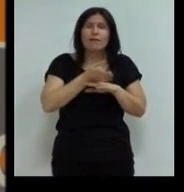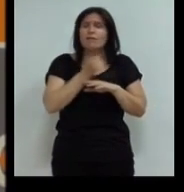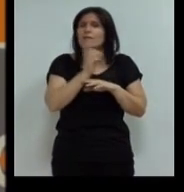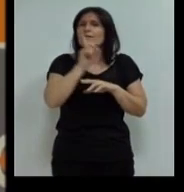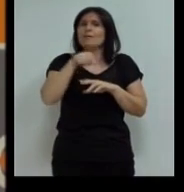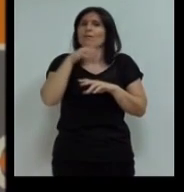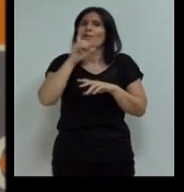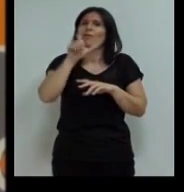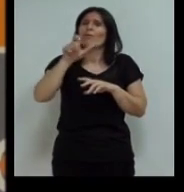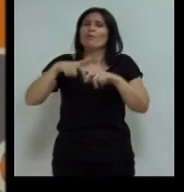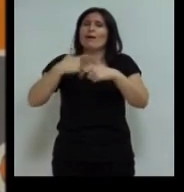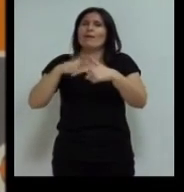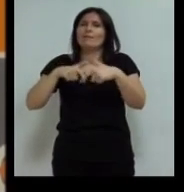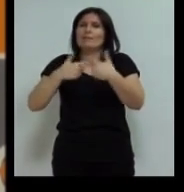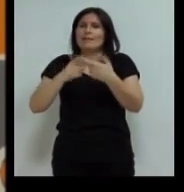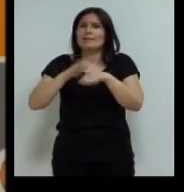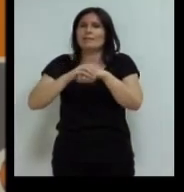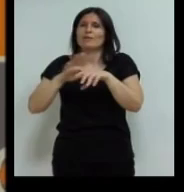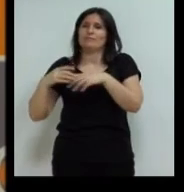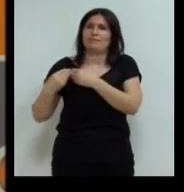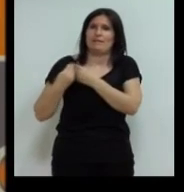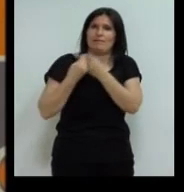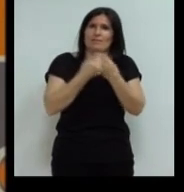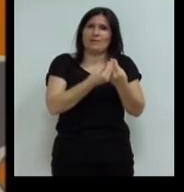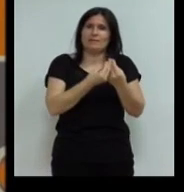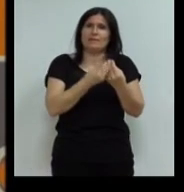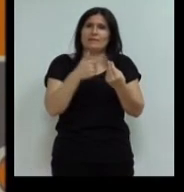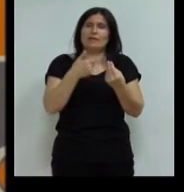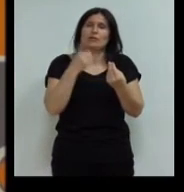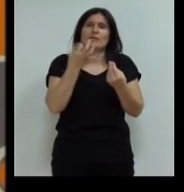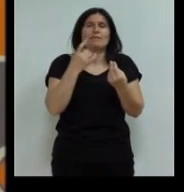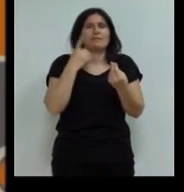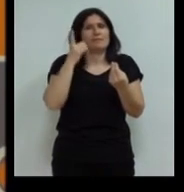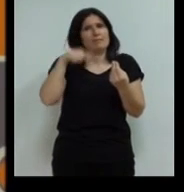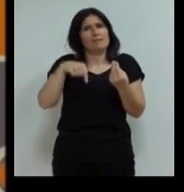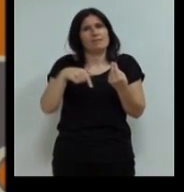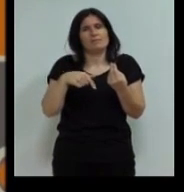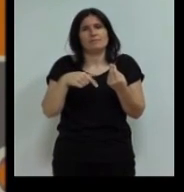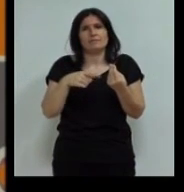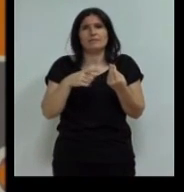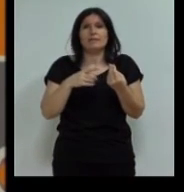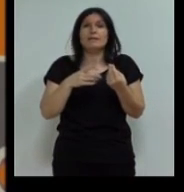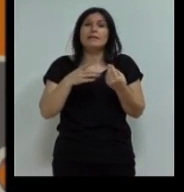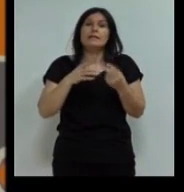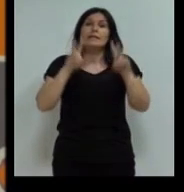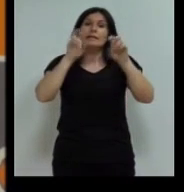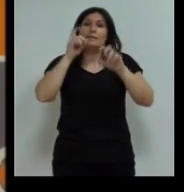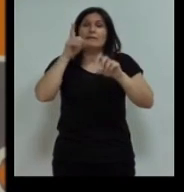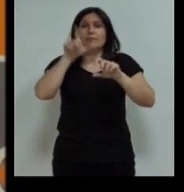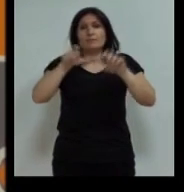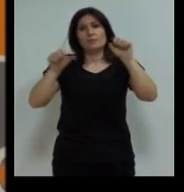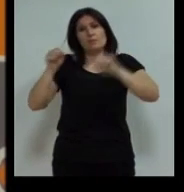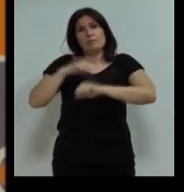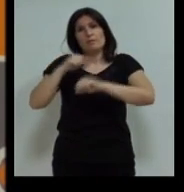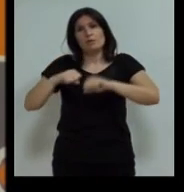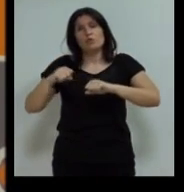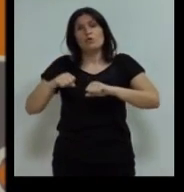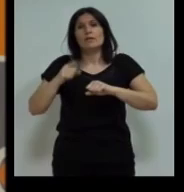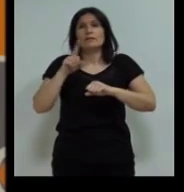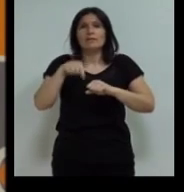sus familiares, amigos, ¿no? Y entonces eso tienen que verlo, tienen que ver también el tema de los mayores que es todo un